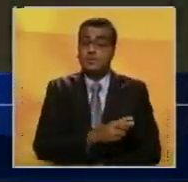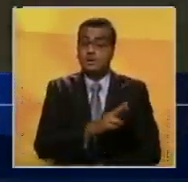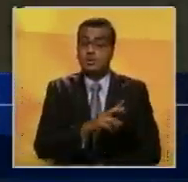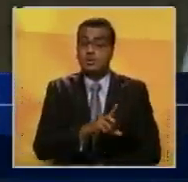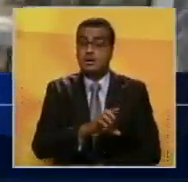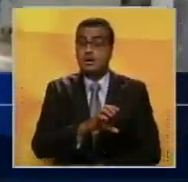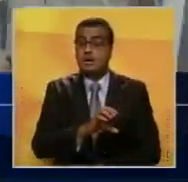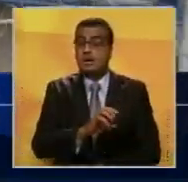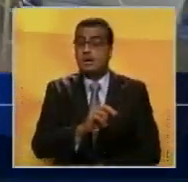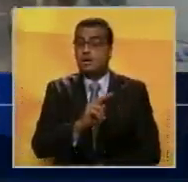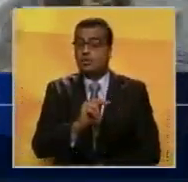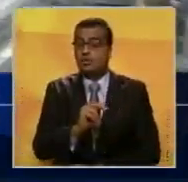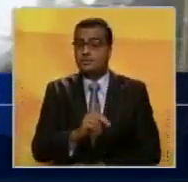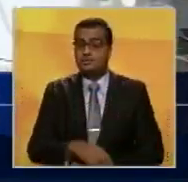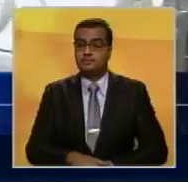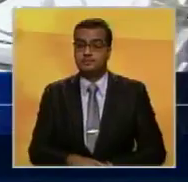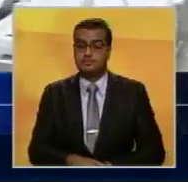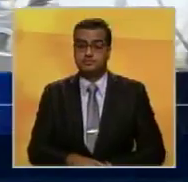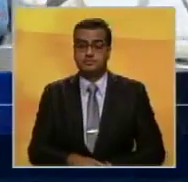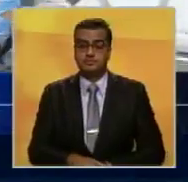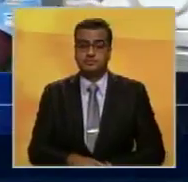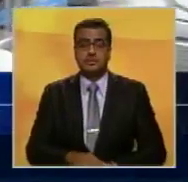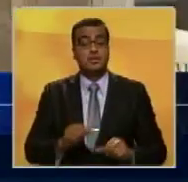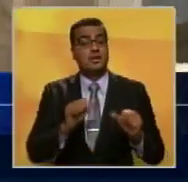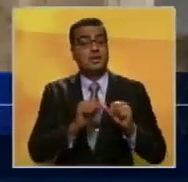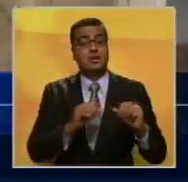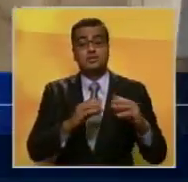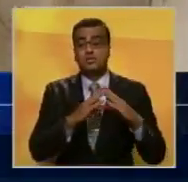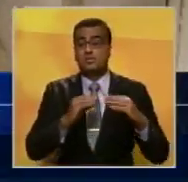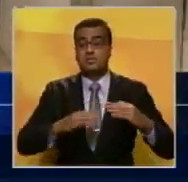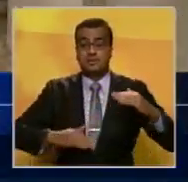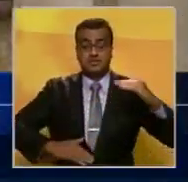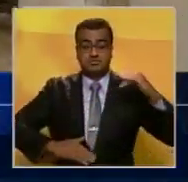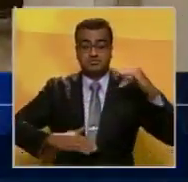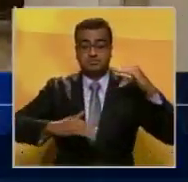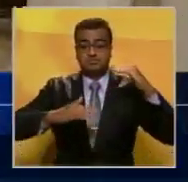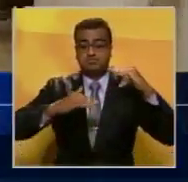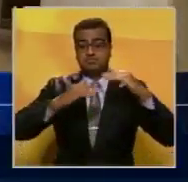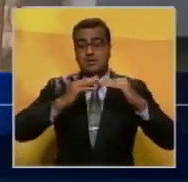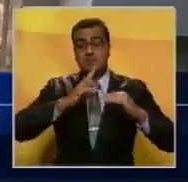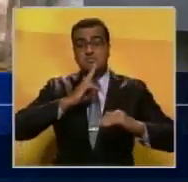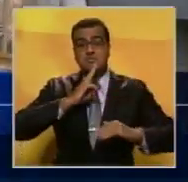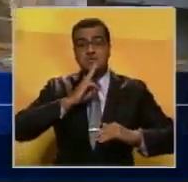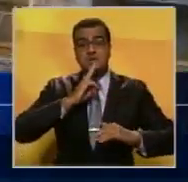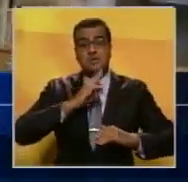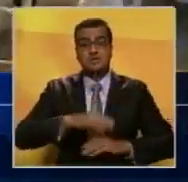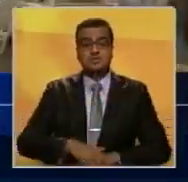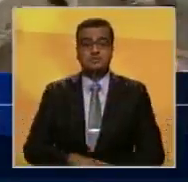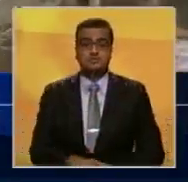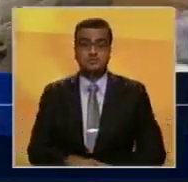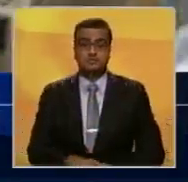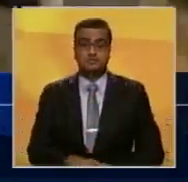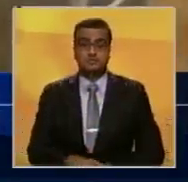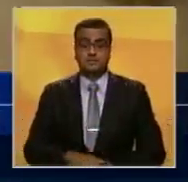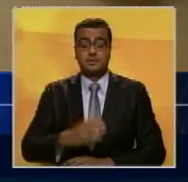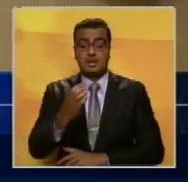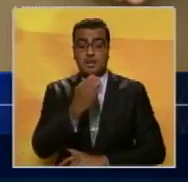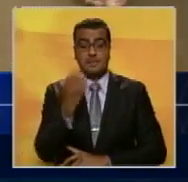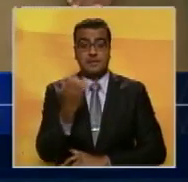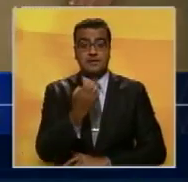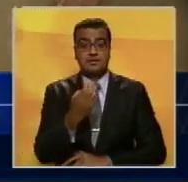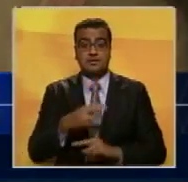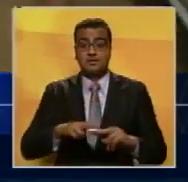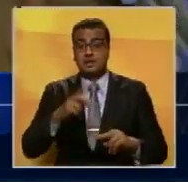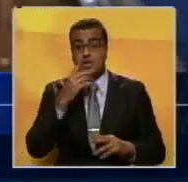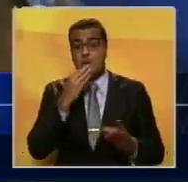Leoni, ubicado en el sector El Marite de Maracaibo, quedaran completamente inundadas tras el desborde de la Cañada Fénix. La emergencia de pediatría